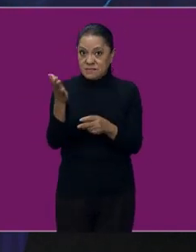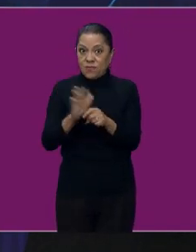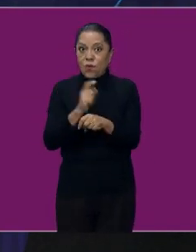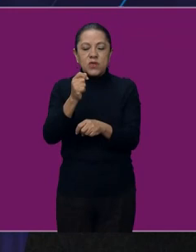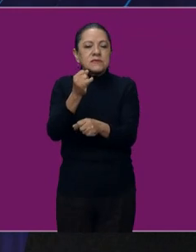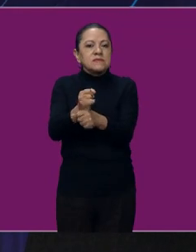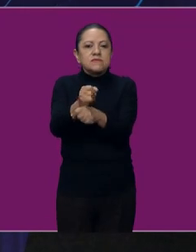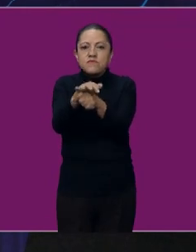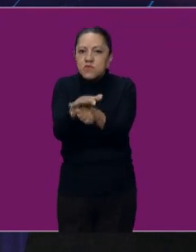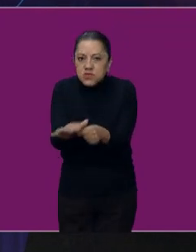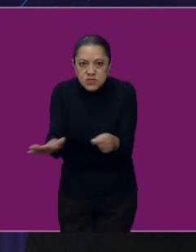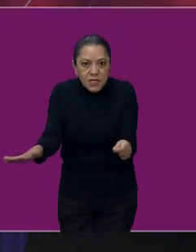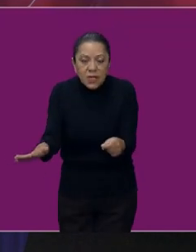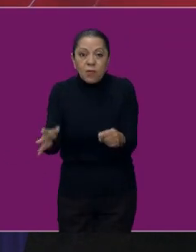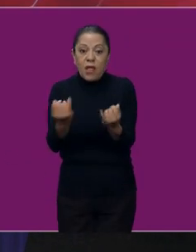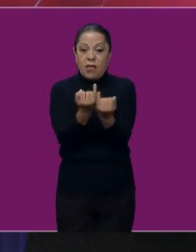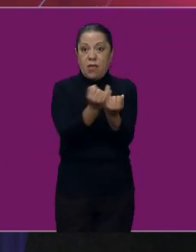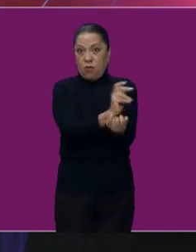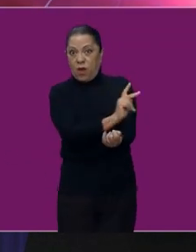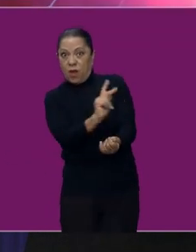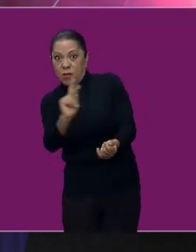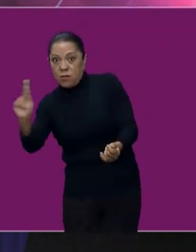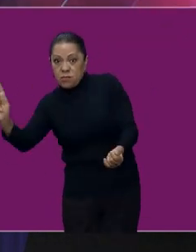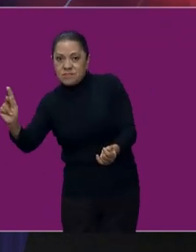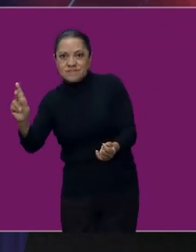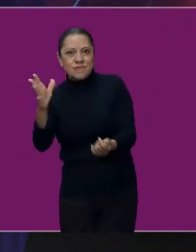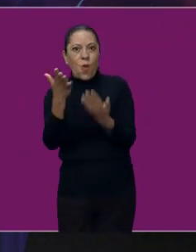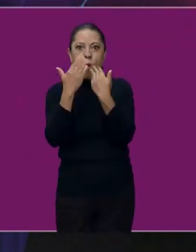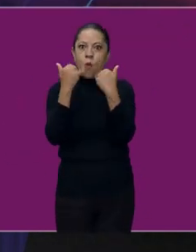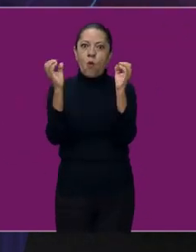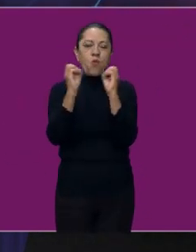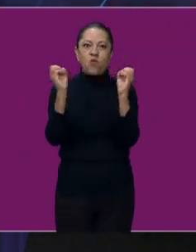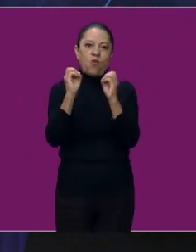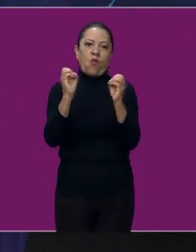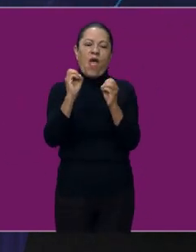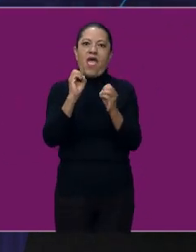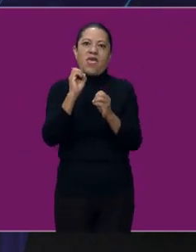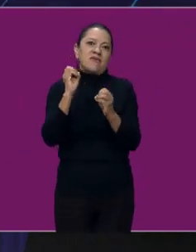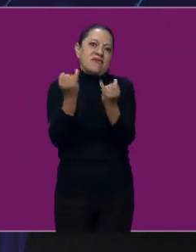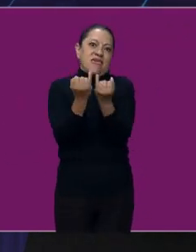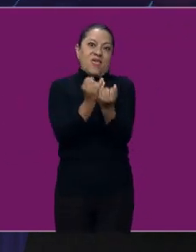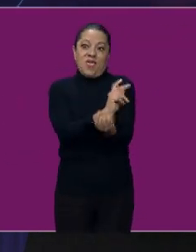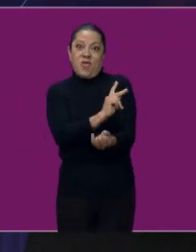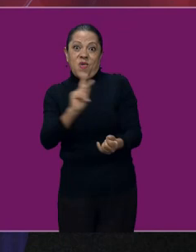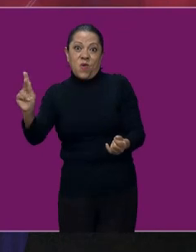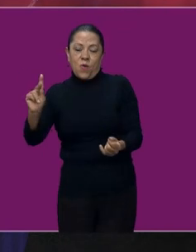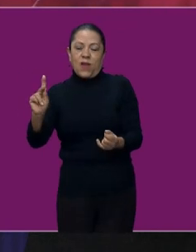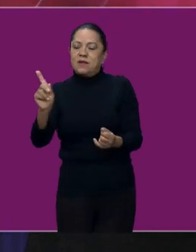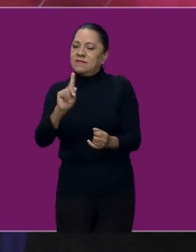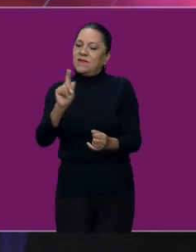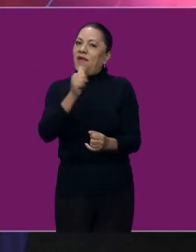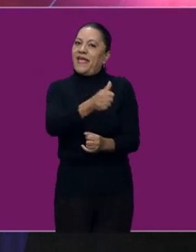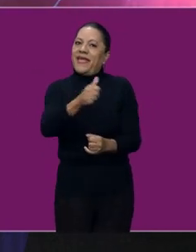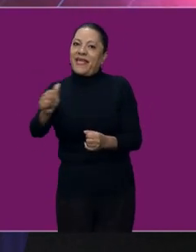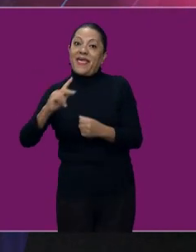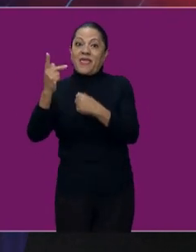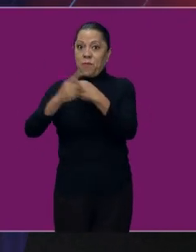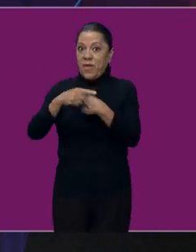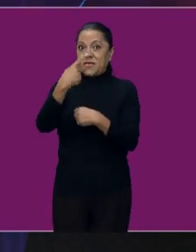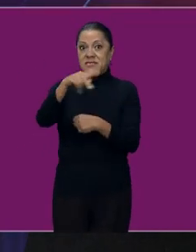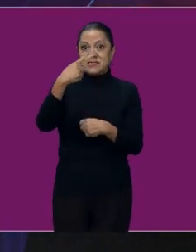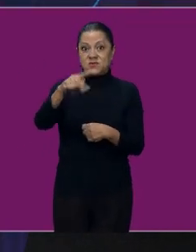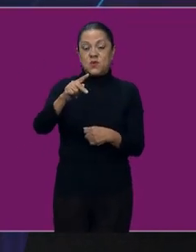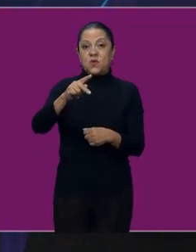este que es que exista una lengua de señas universal porque cada país tiene su propia lengua